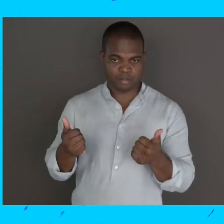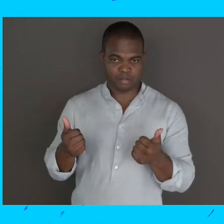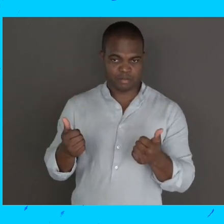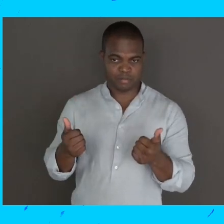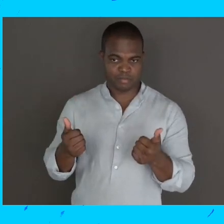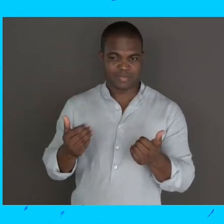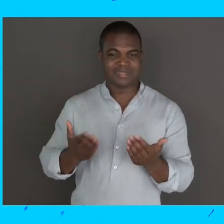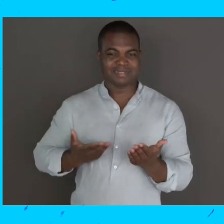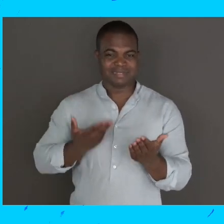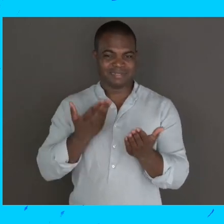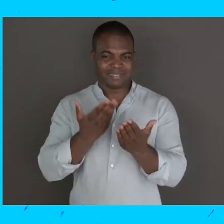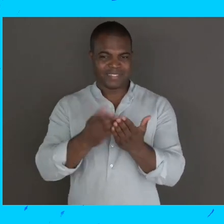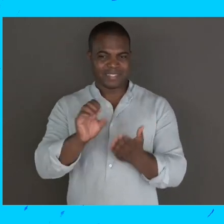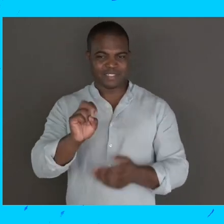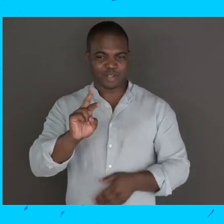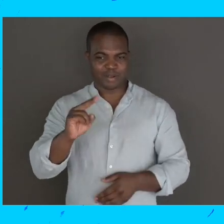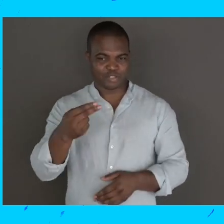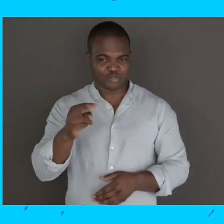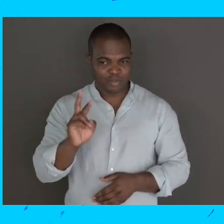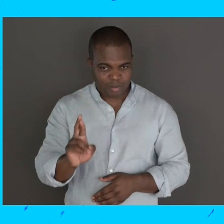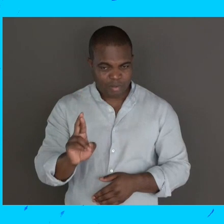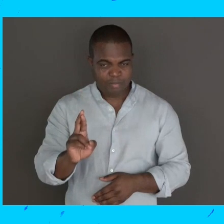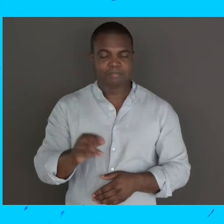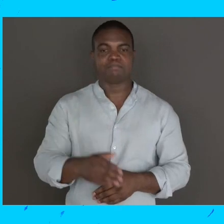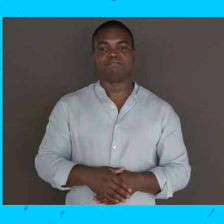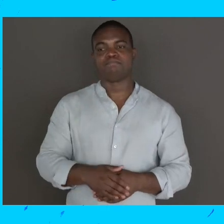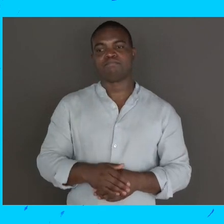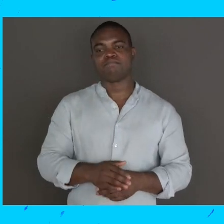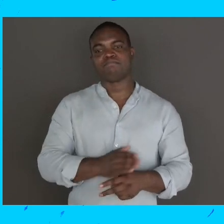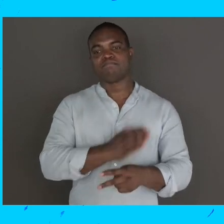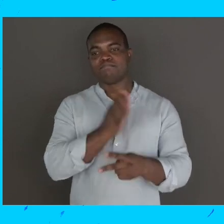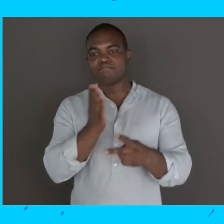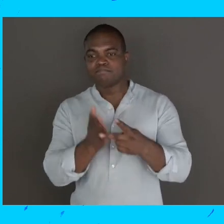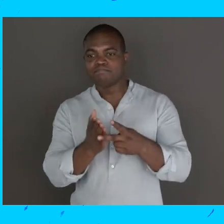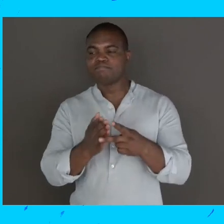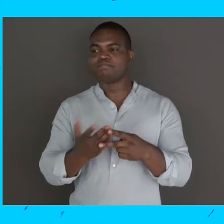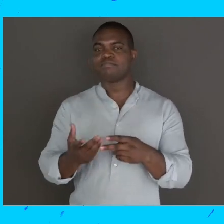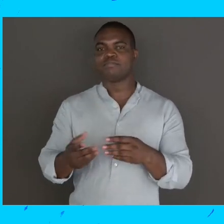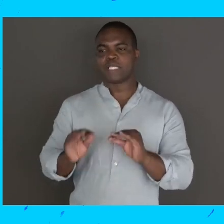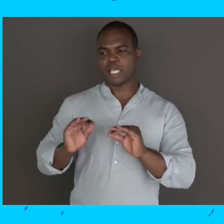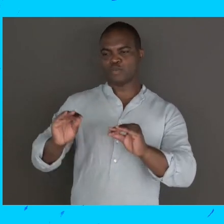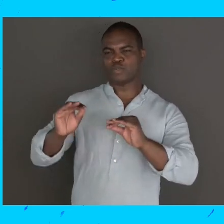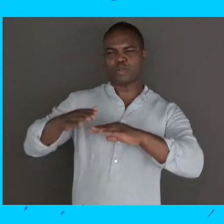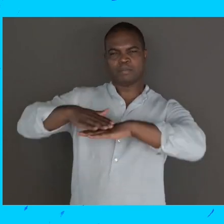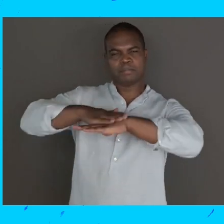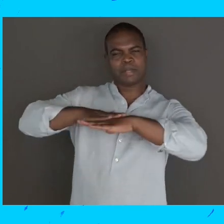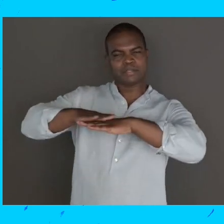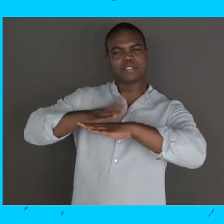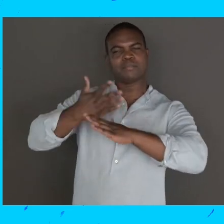mí afirmar nuestro compromiso con esta estrategia. Gracias.